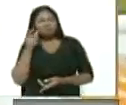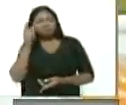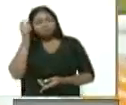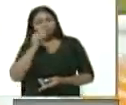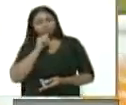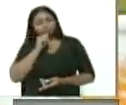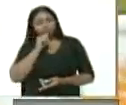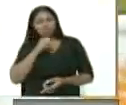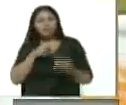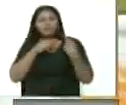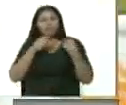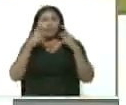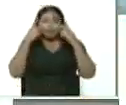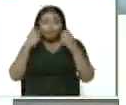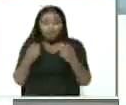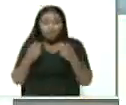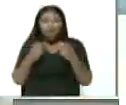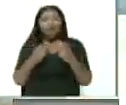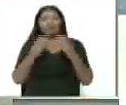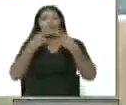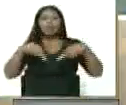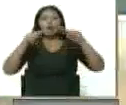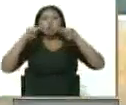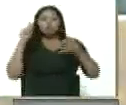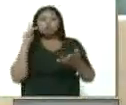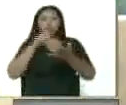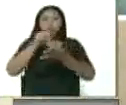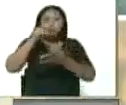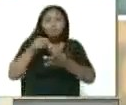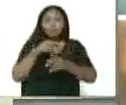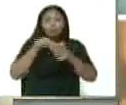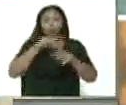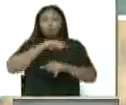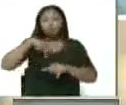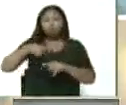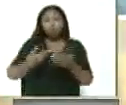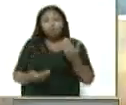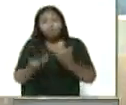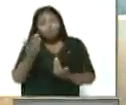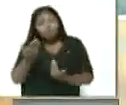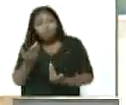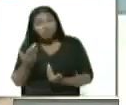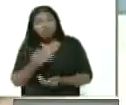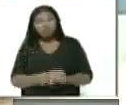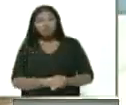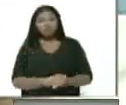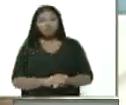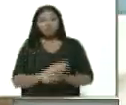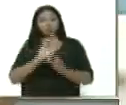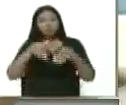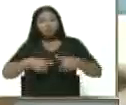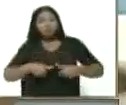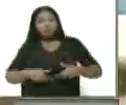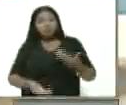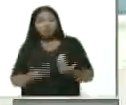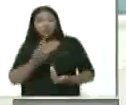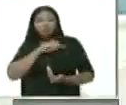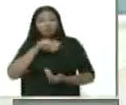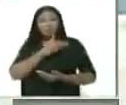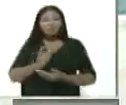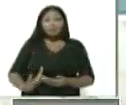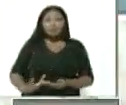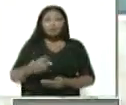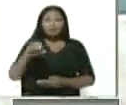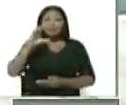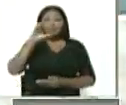la reper de los expertos electorales de la onu que para nosotros ha sido un esfuerzo importante de nuestro presidente pedro